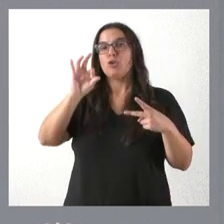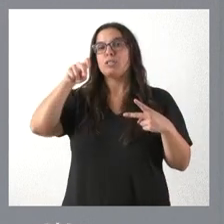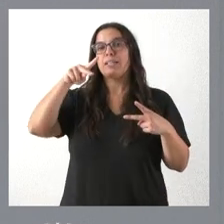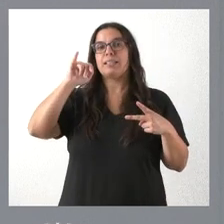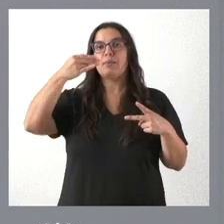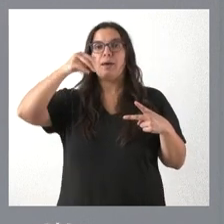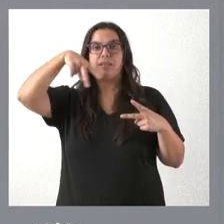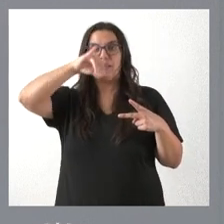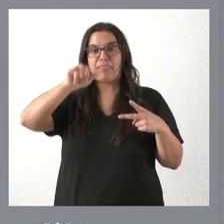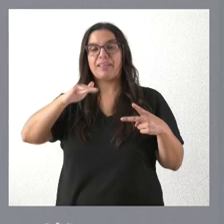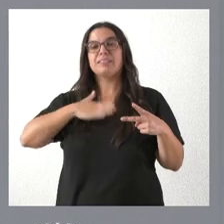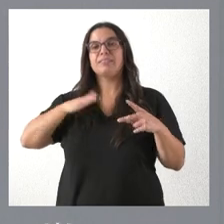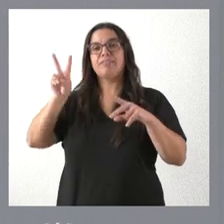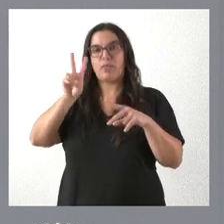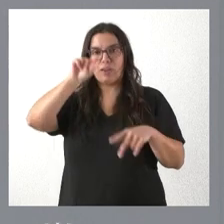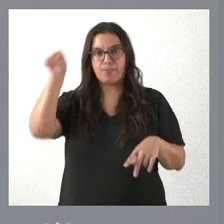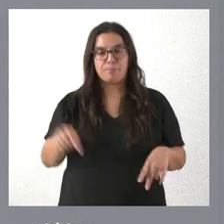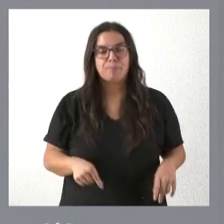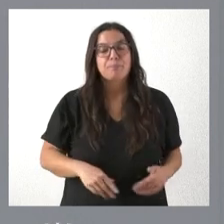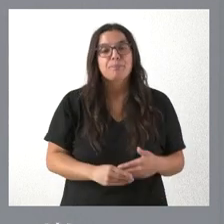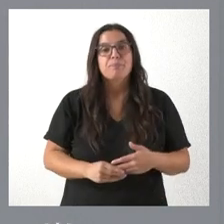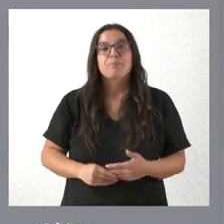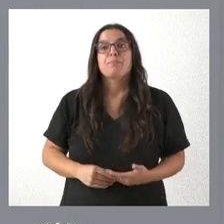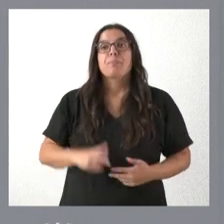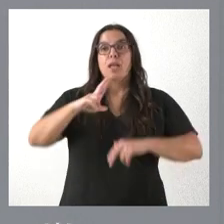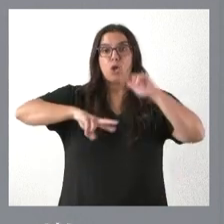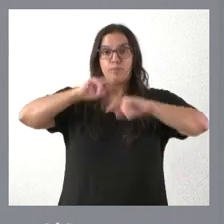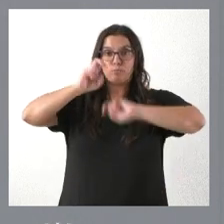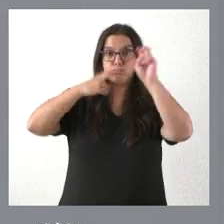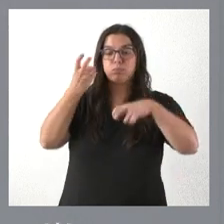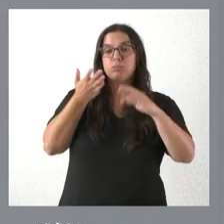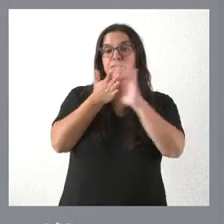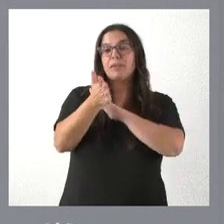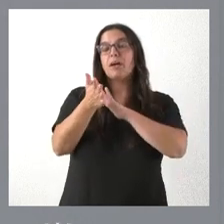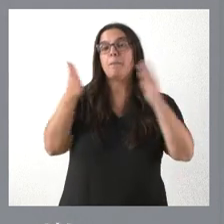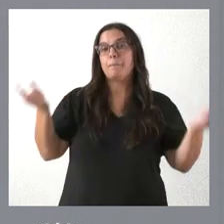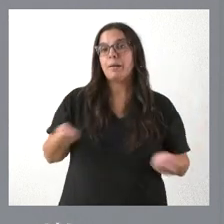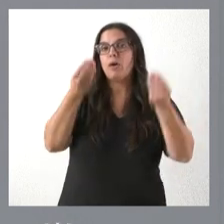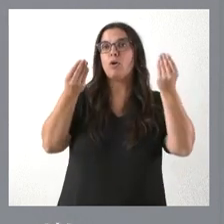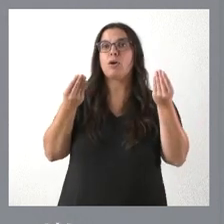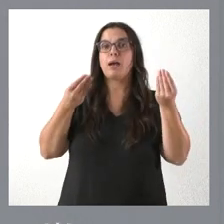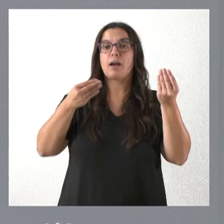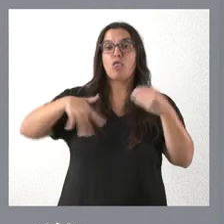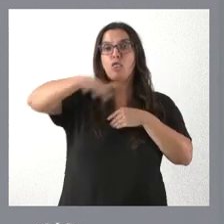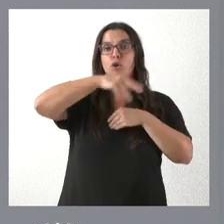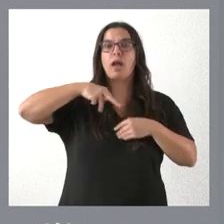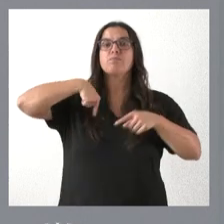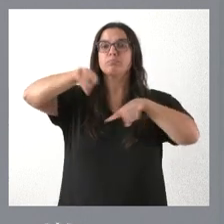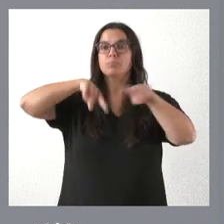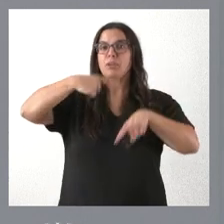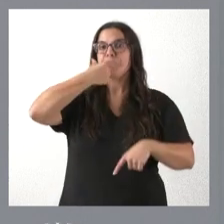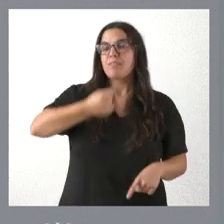valcorva en Valladolid estas obras van a permitir mejorar la movilidad en estas zonas y